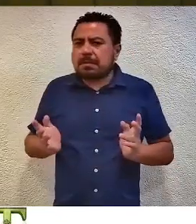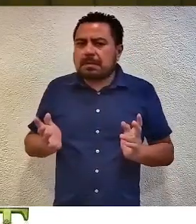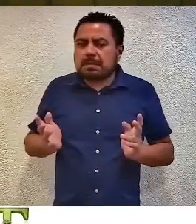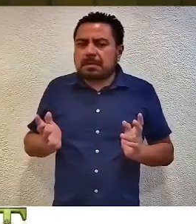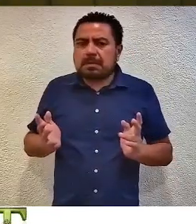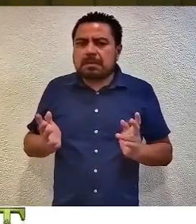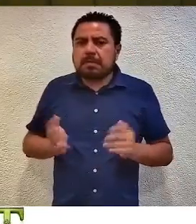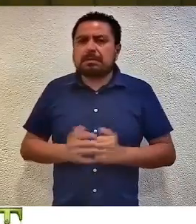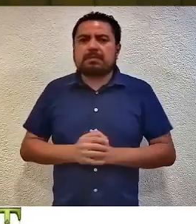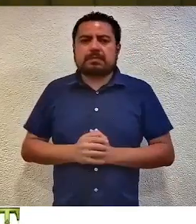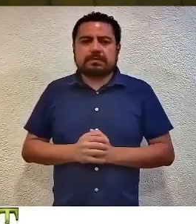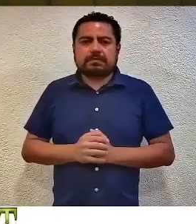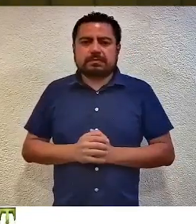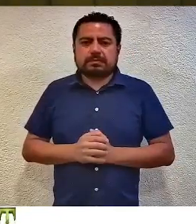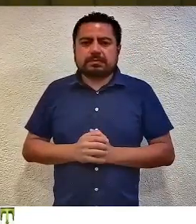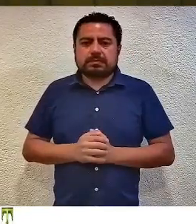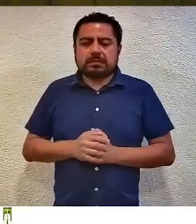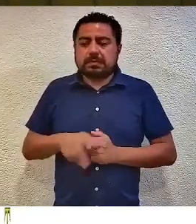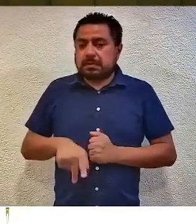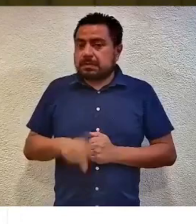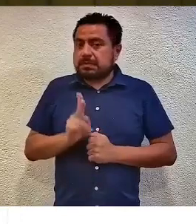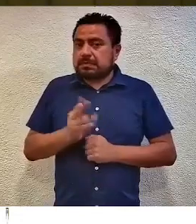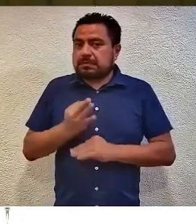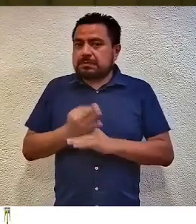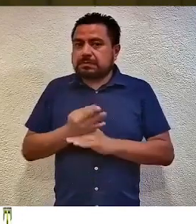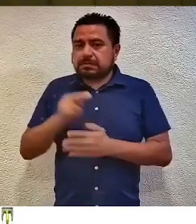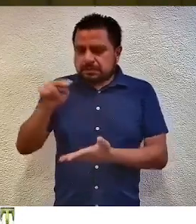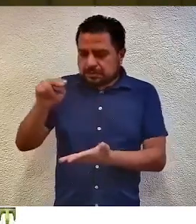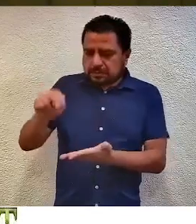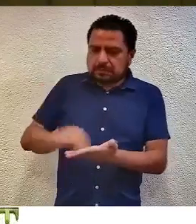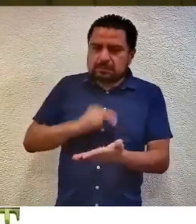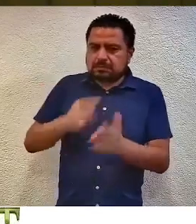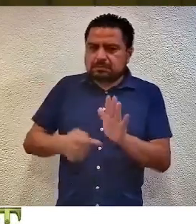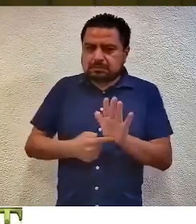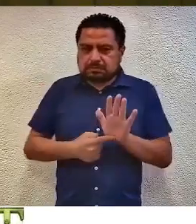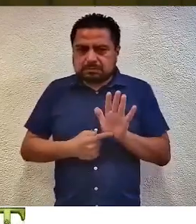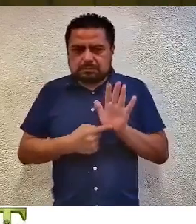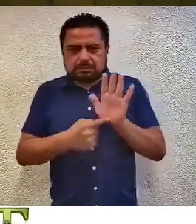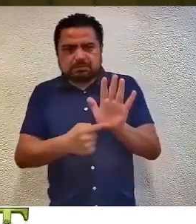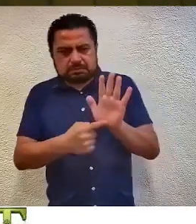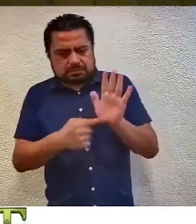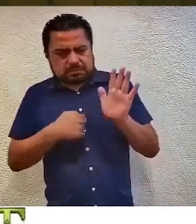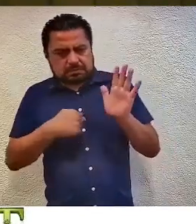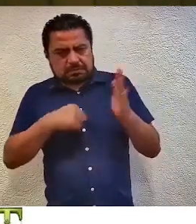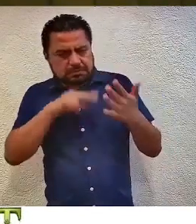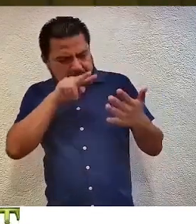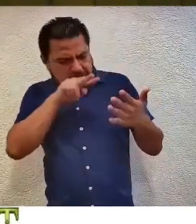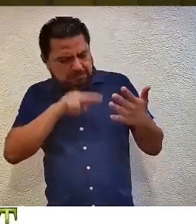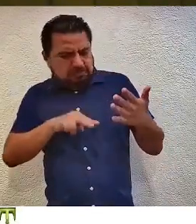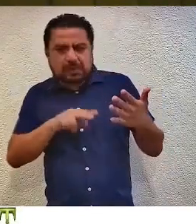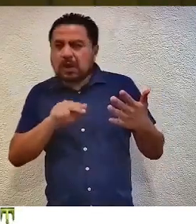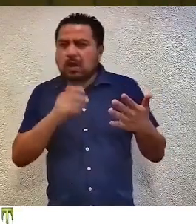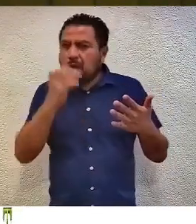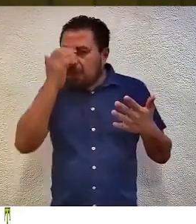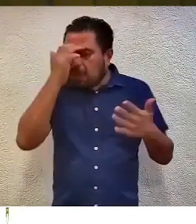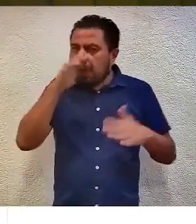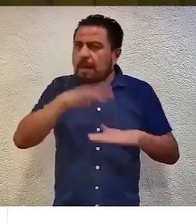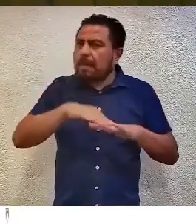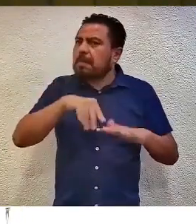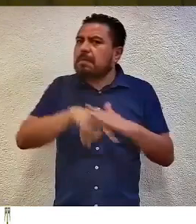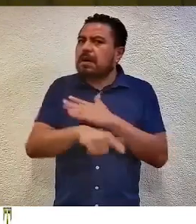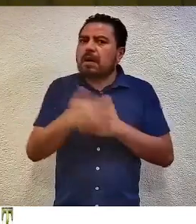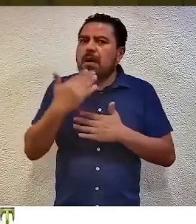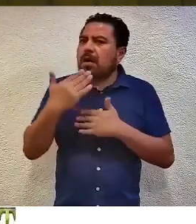Nunca. Caso contrario, que me enseñen la firma donde estampé. No tengo conocimiento de la